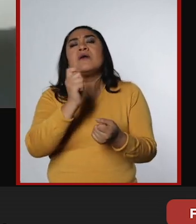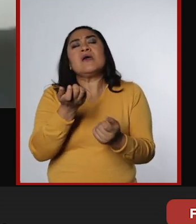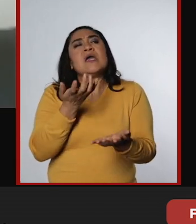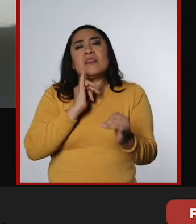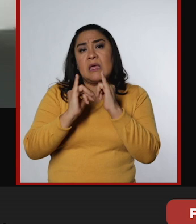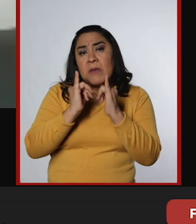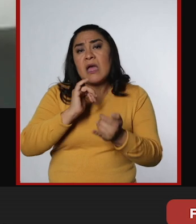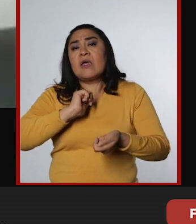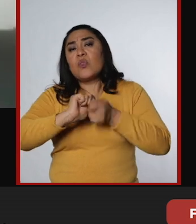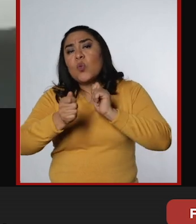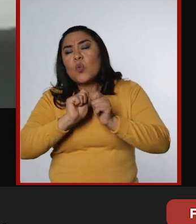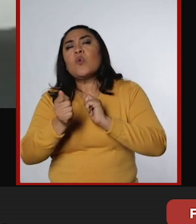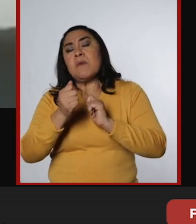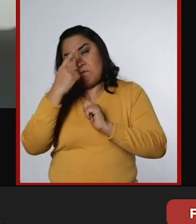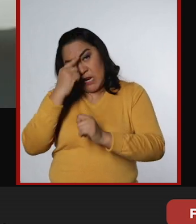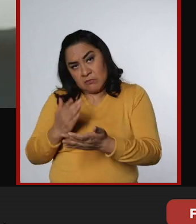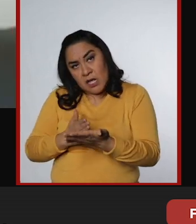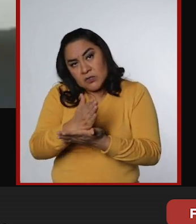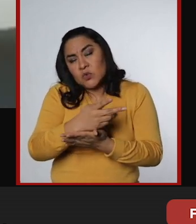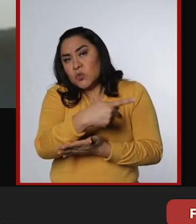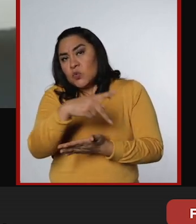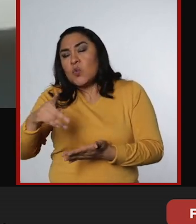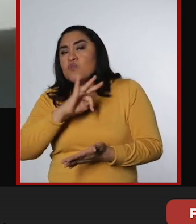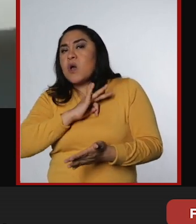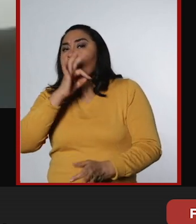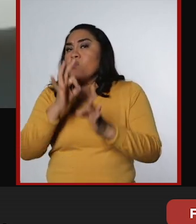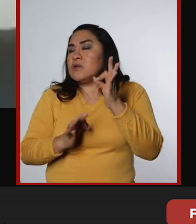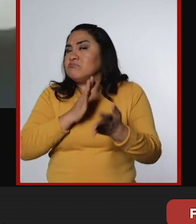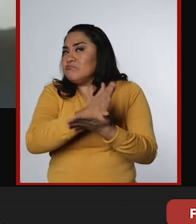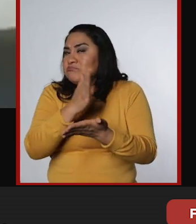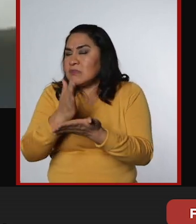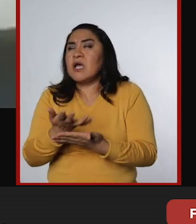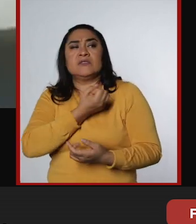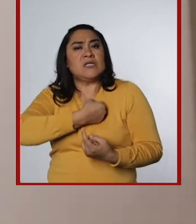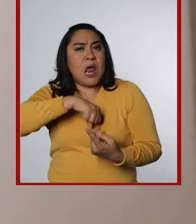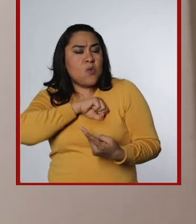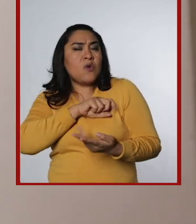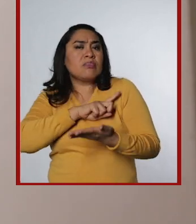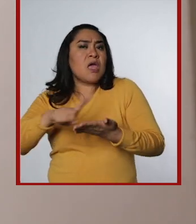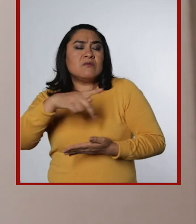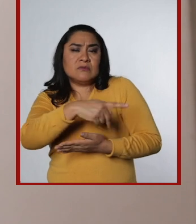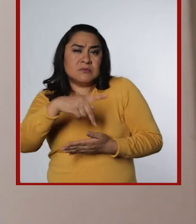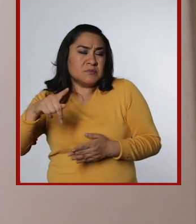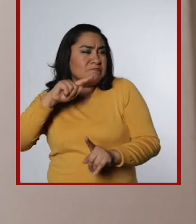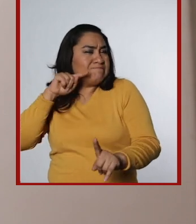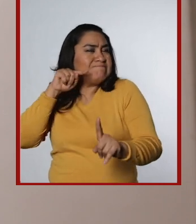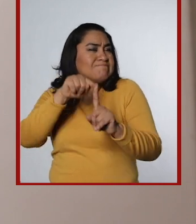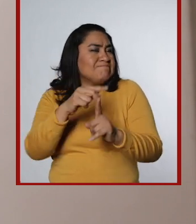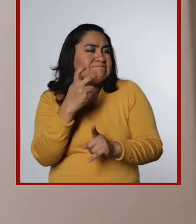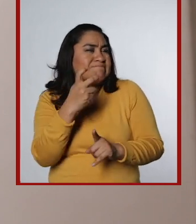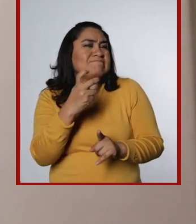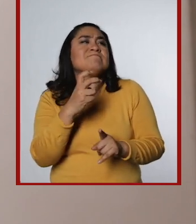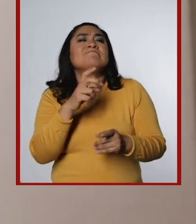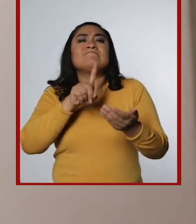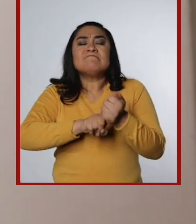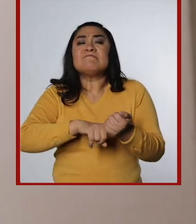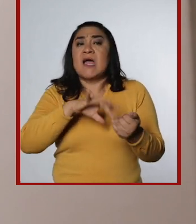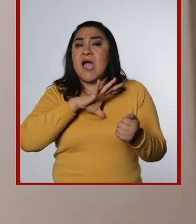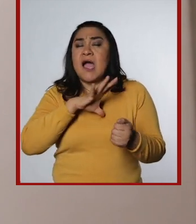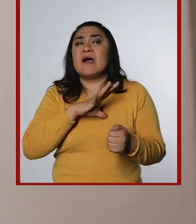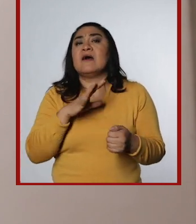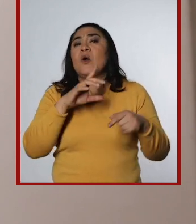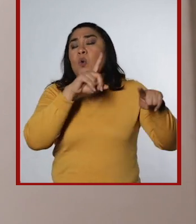traducción para el acceso a la justicia, a la salud, es decir, derechos humanos garantizados con ese enfoque intercultural que